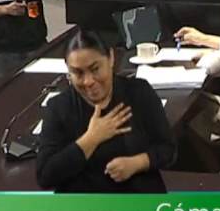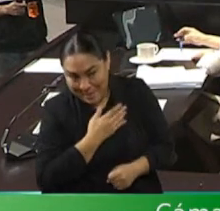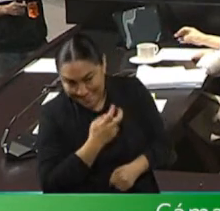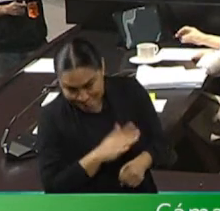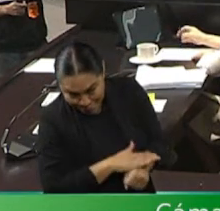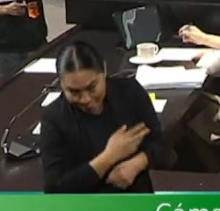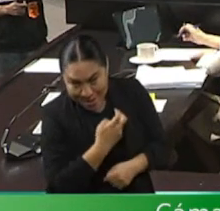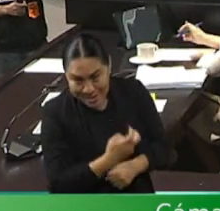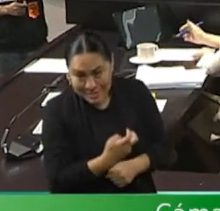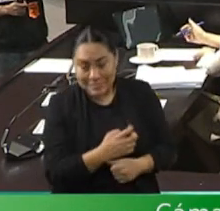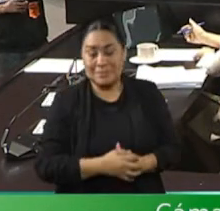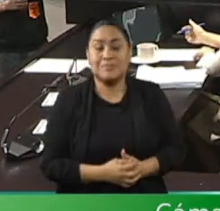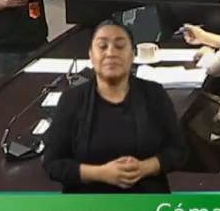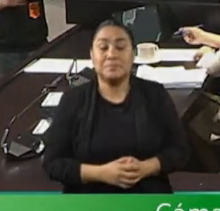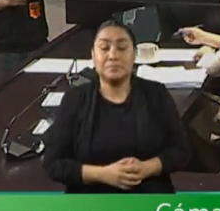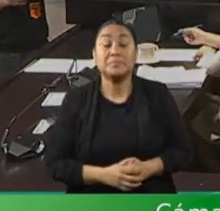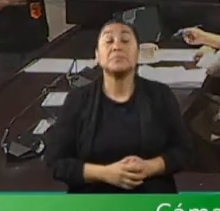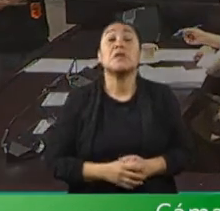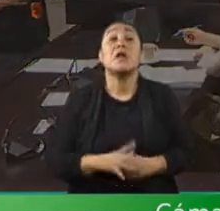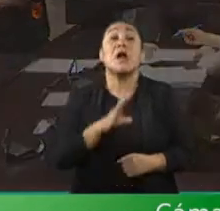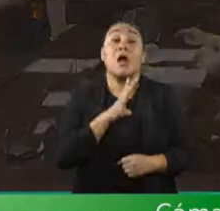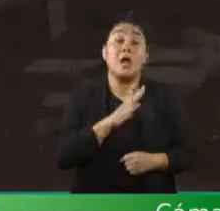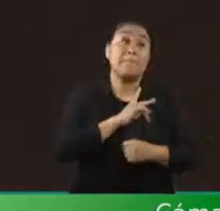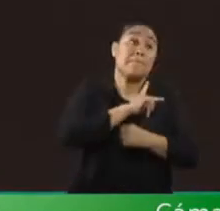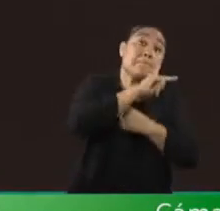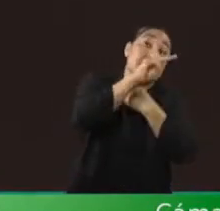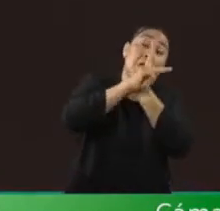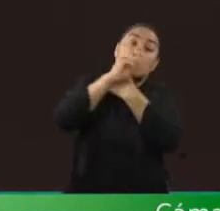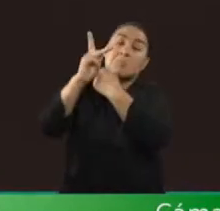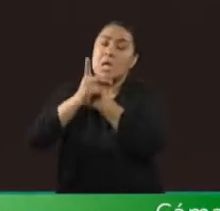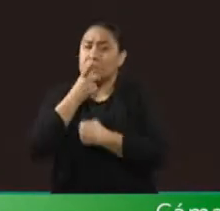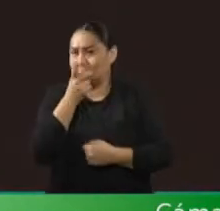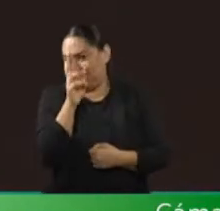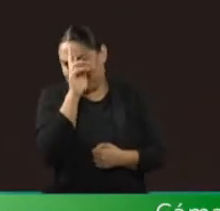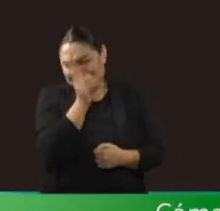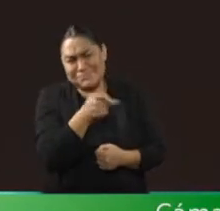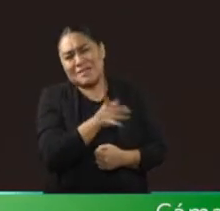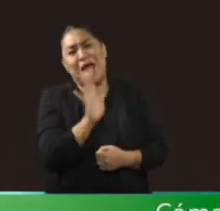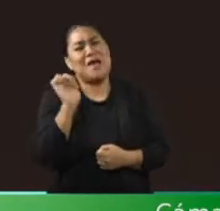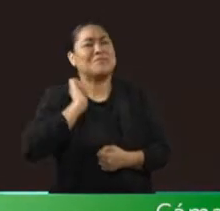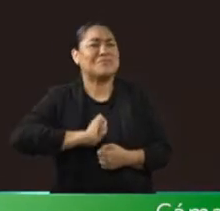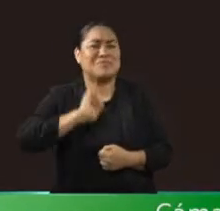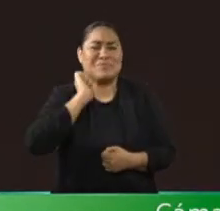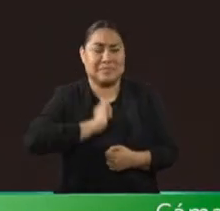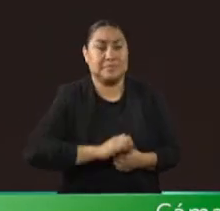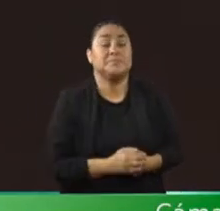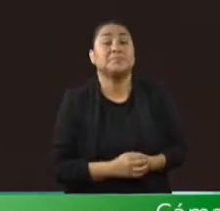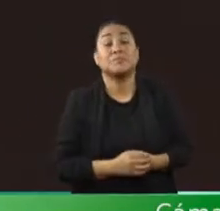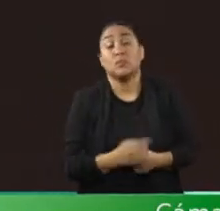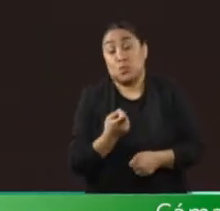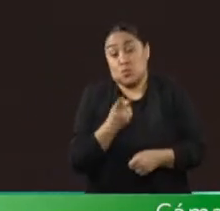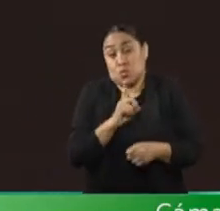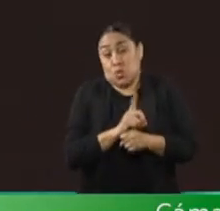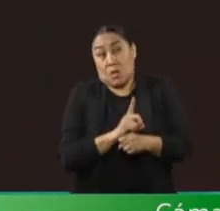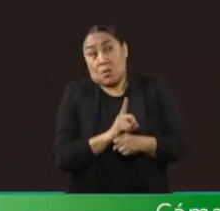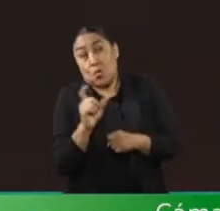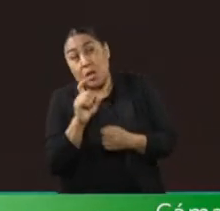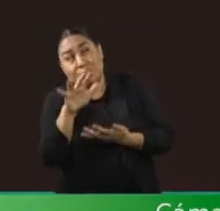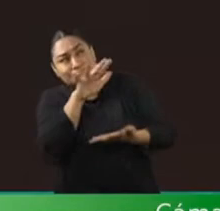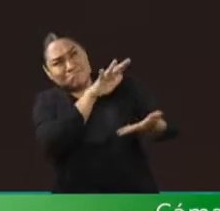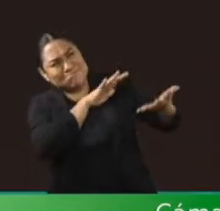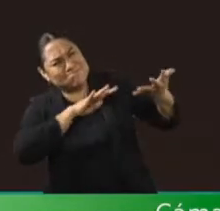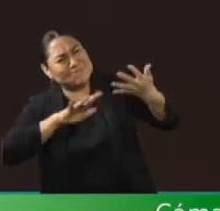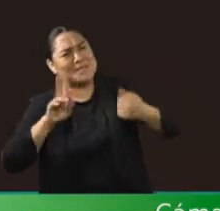bueno. Que incluso en otros países están prohibidos y totalmente obsoletos. Respirar en un día de contingencia